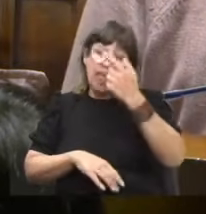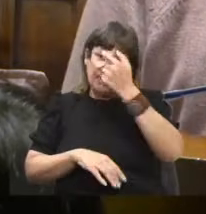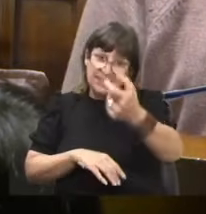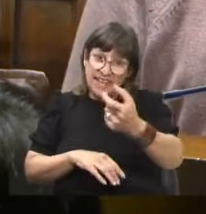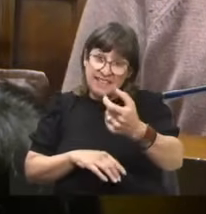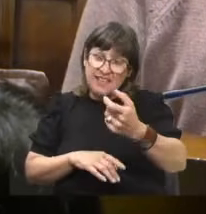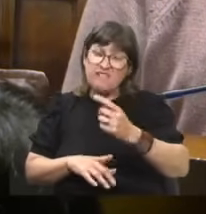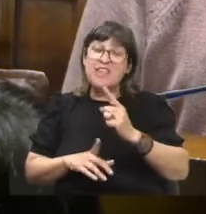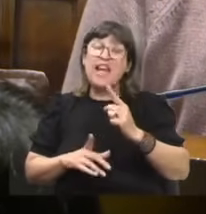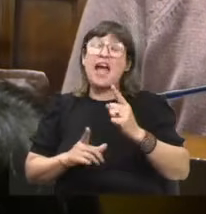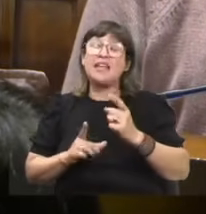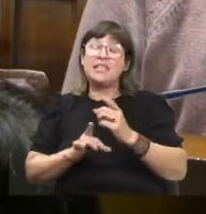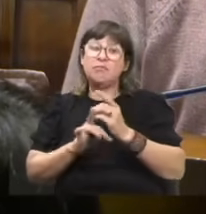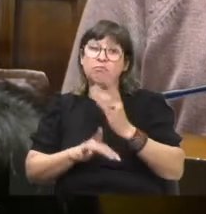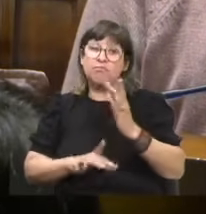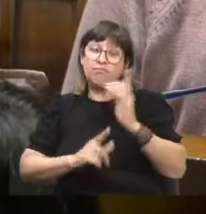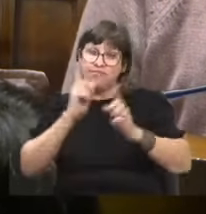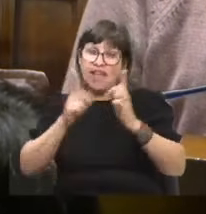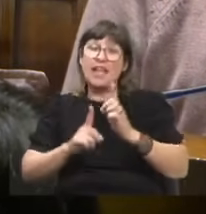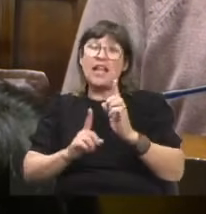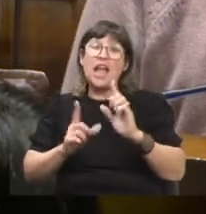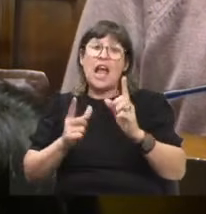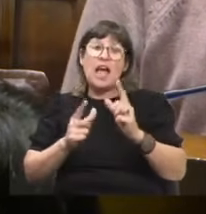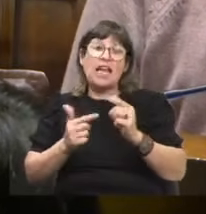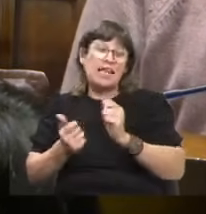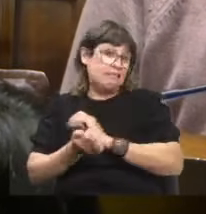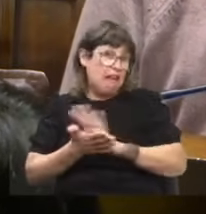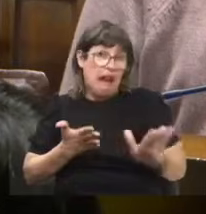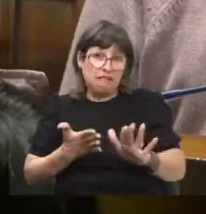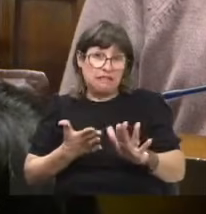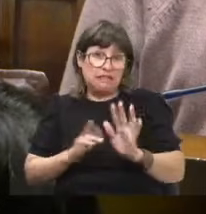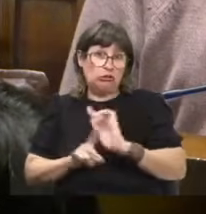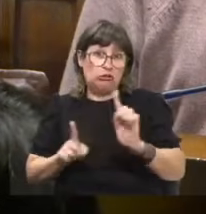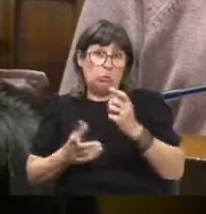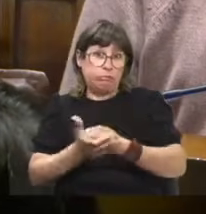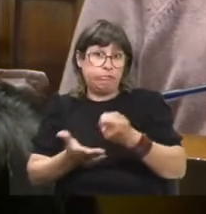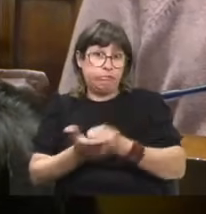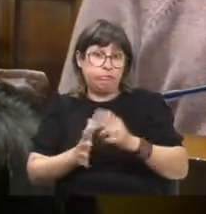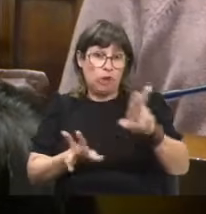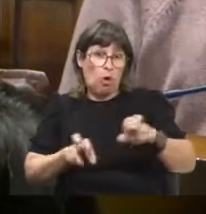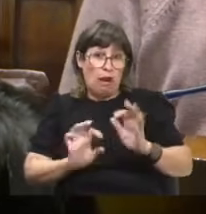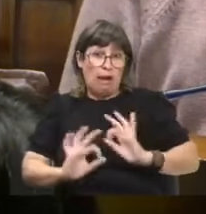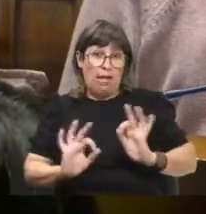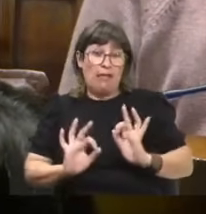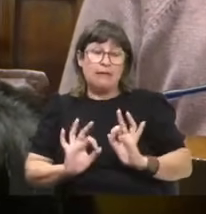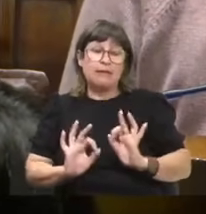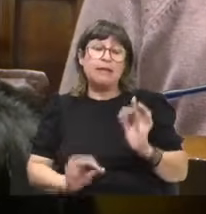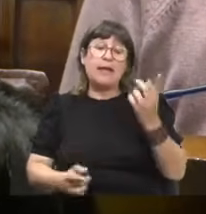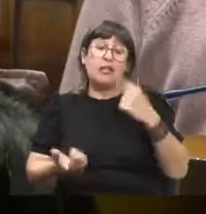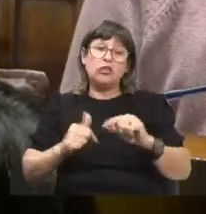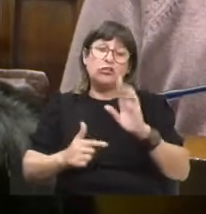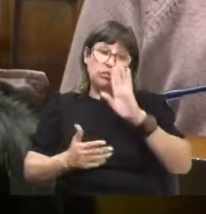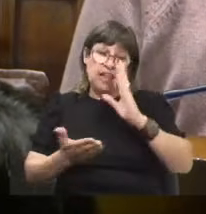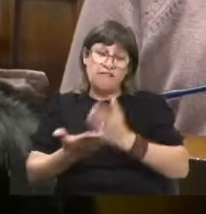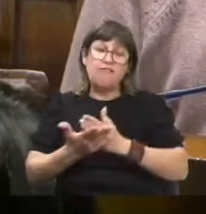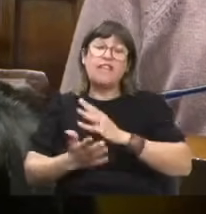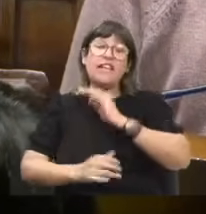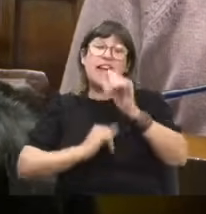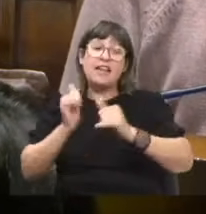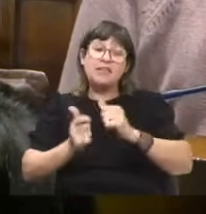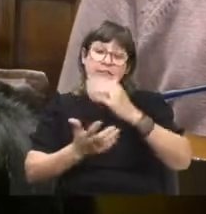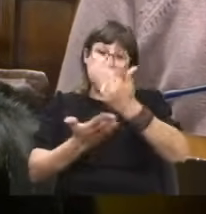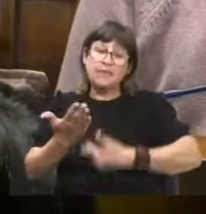y académica que no tiene remuneración asociada. Al final del informe, se sugiere realizar